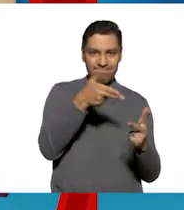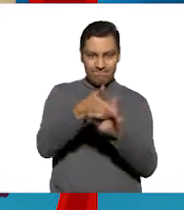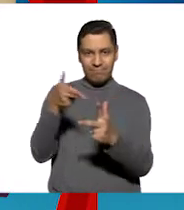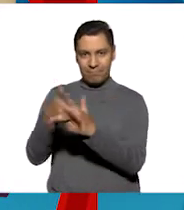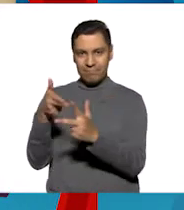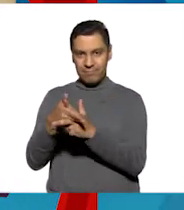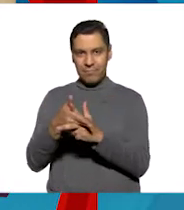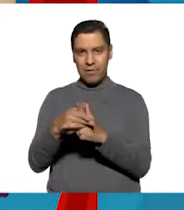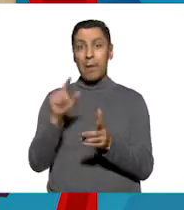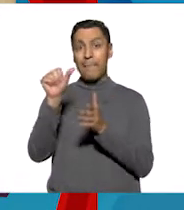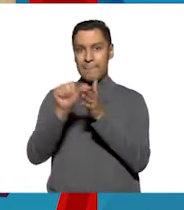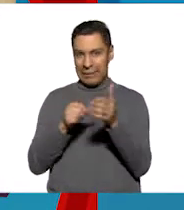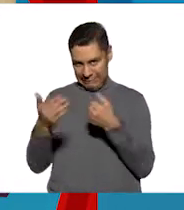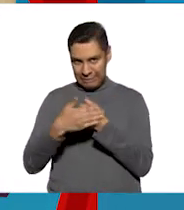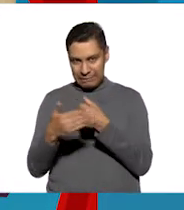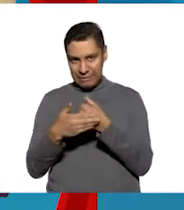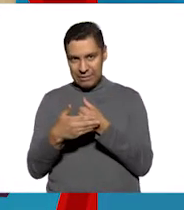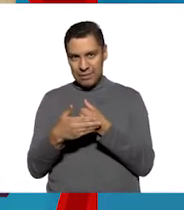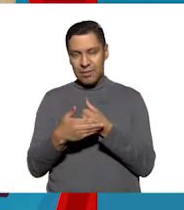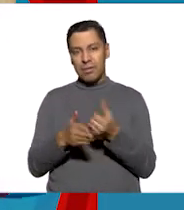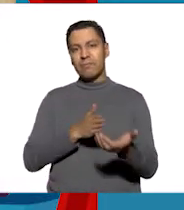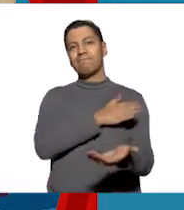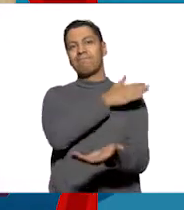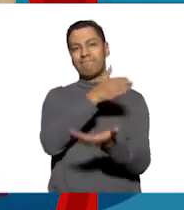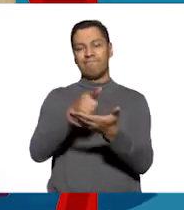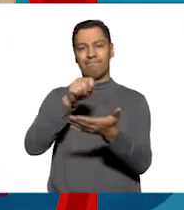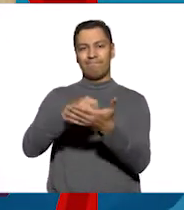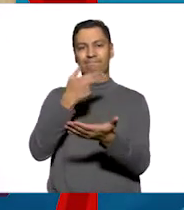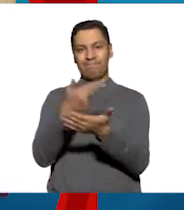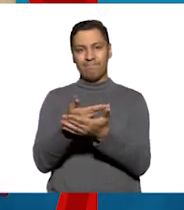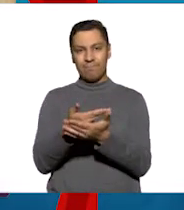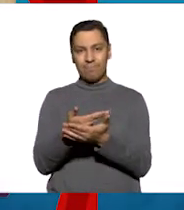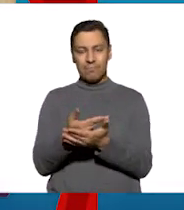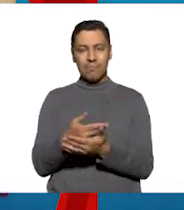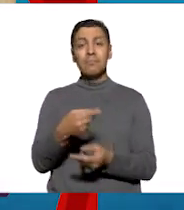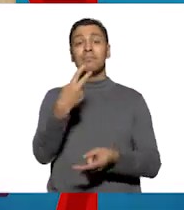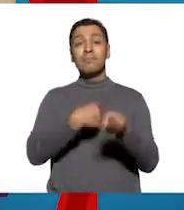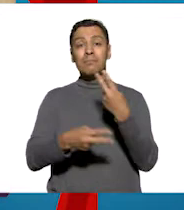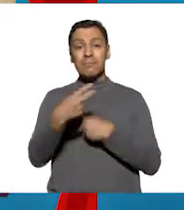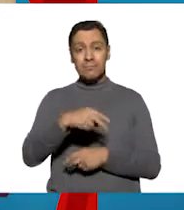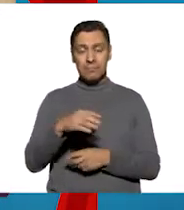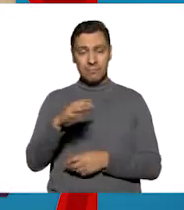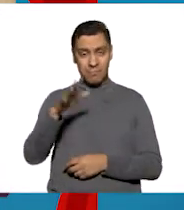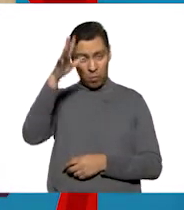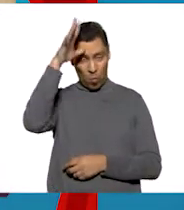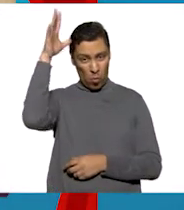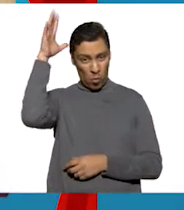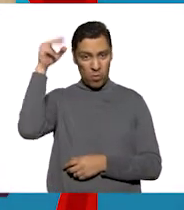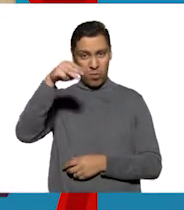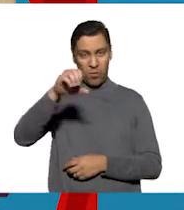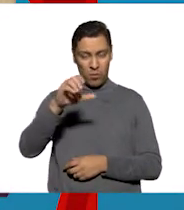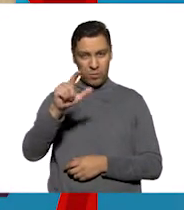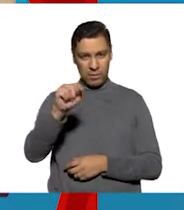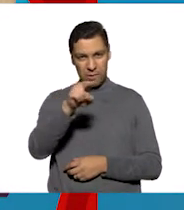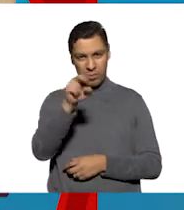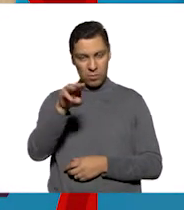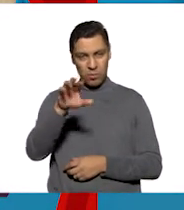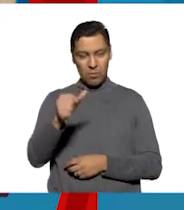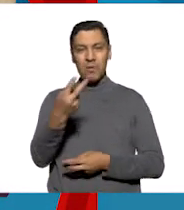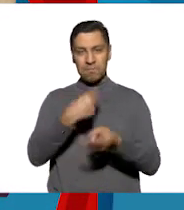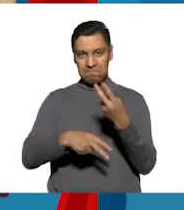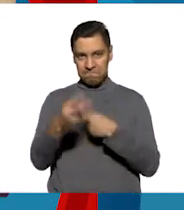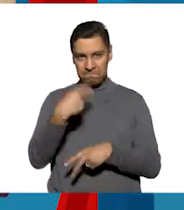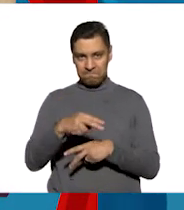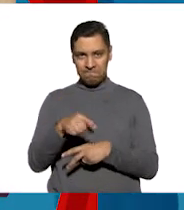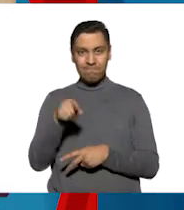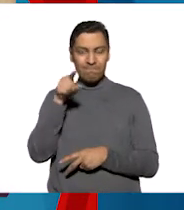arribaron a Tenochtitlan, donde fueron recibidos por el tlatoani Moctezuma. Cortés y sus tropas hicieron